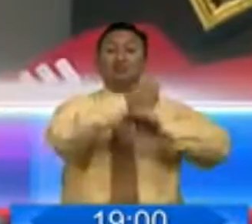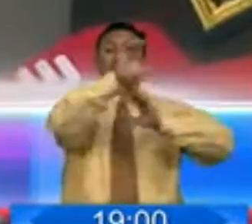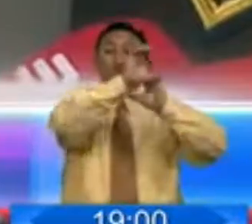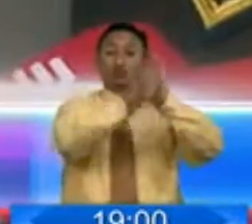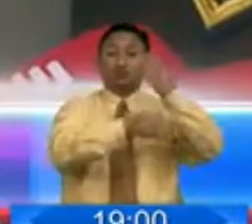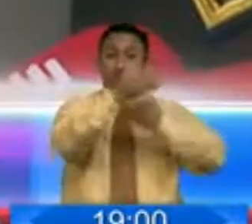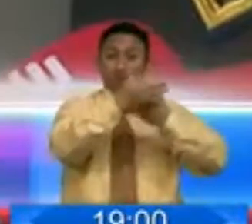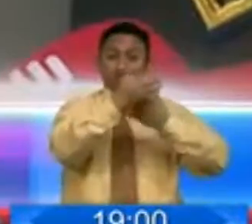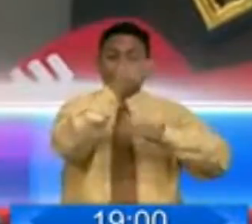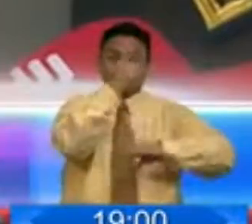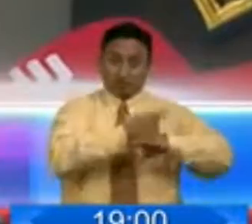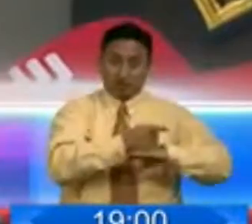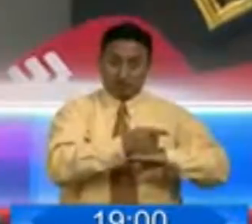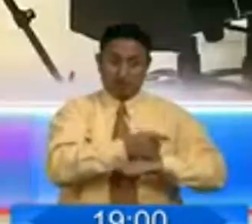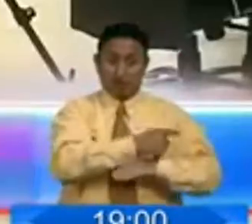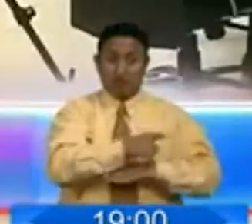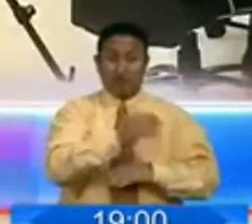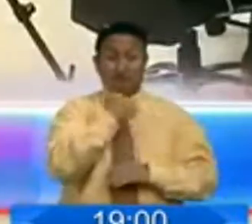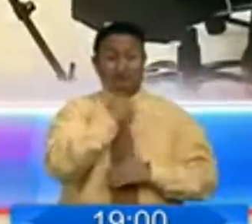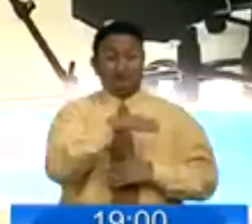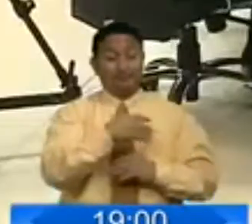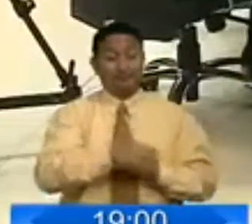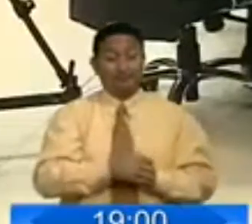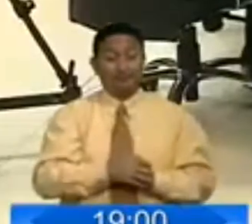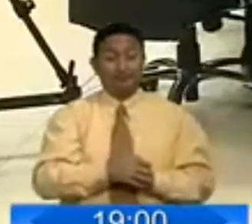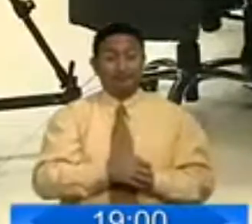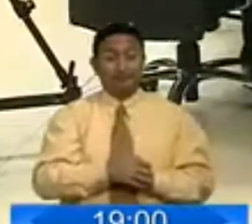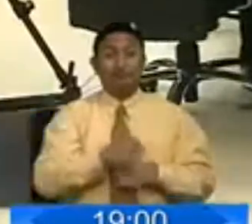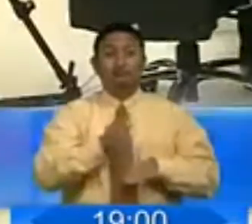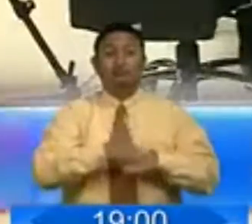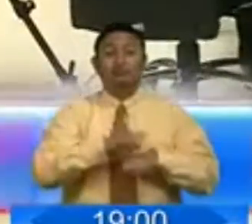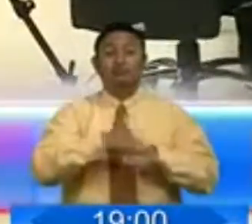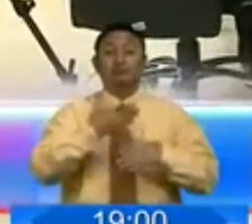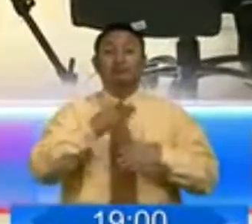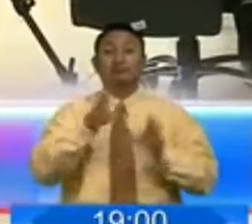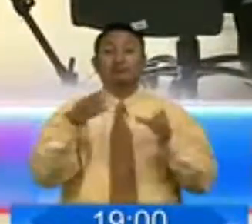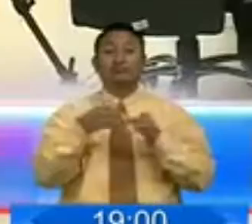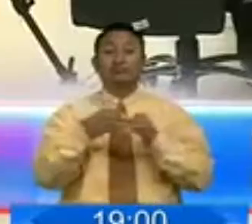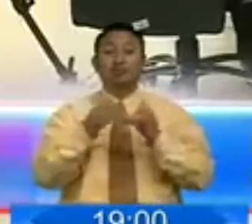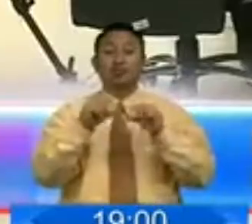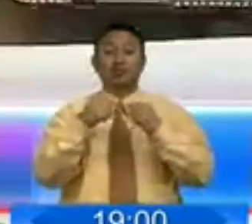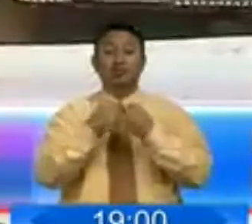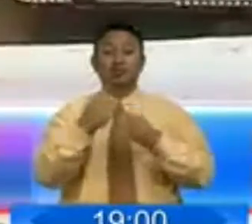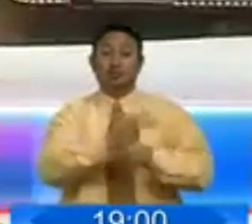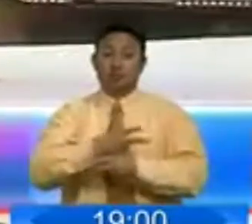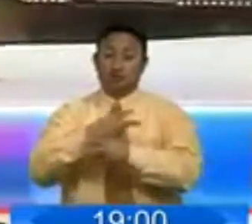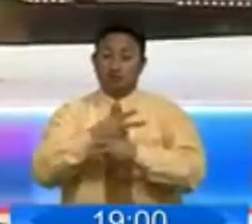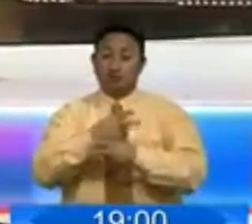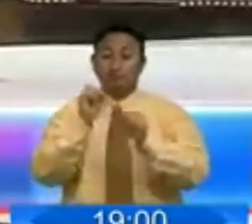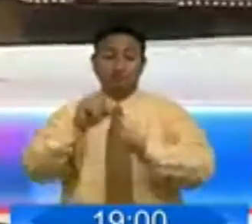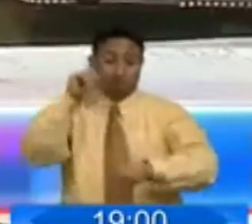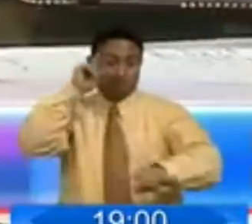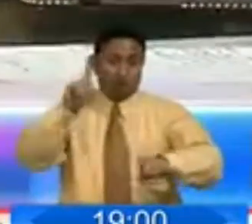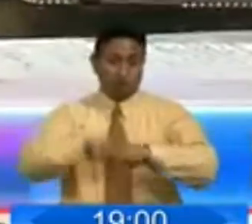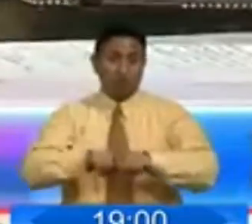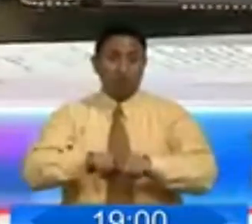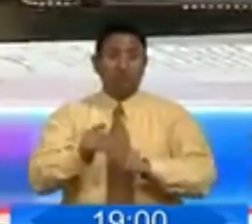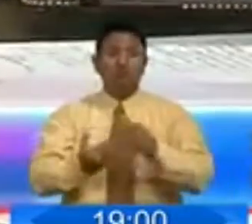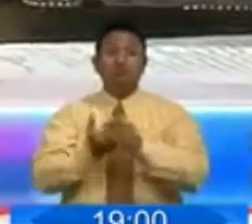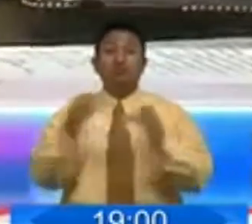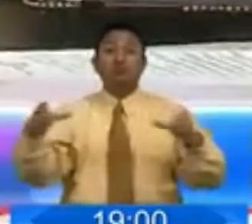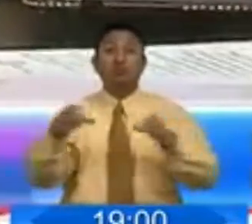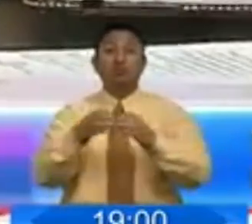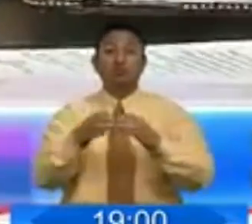y esto por supuesto es gravísimo se refiere a la decisión tomada por la mayoría de consejeros que dieron vía libre a la conformación de una